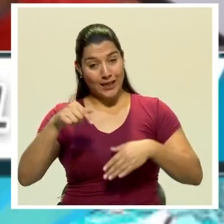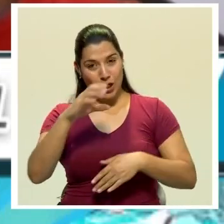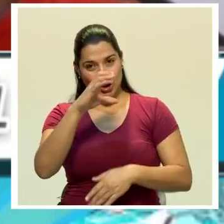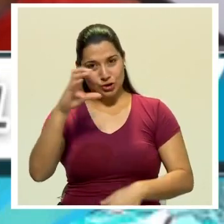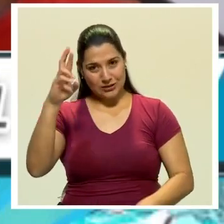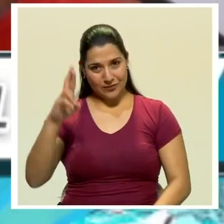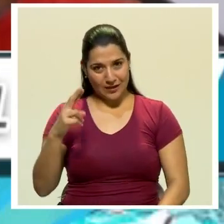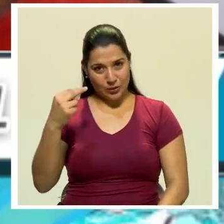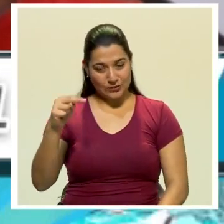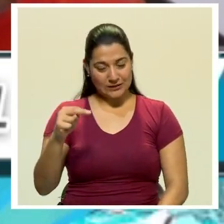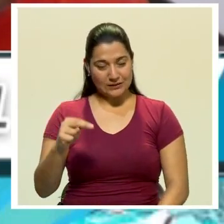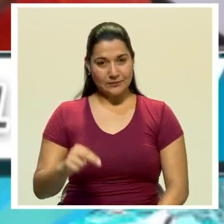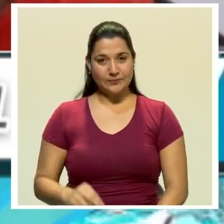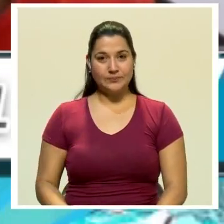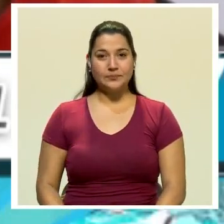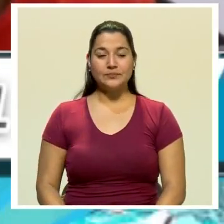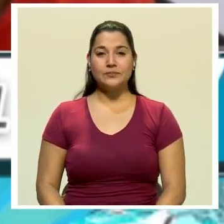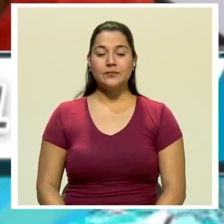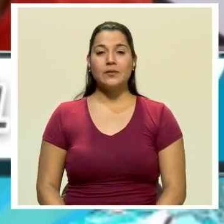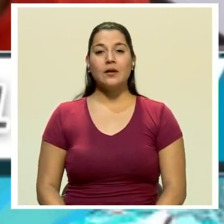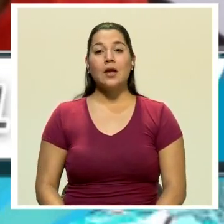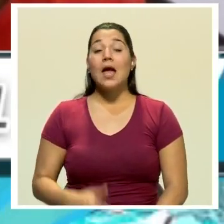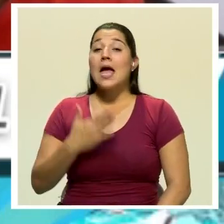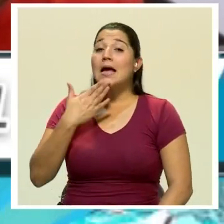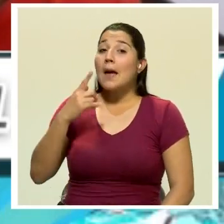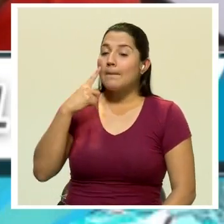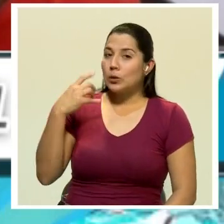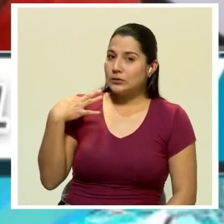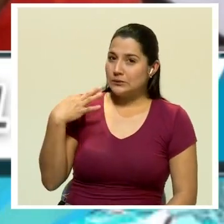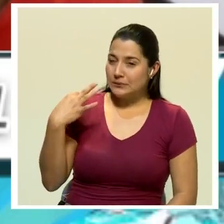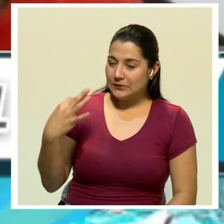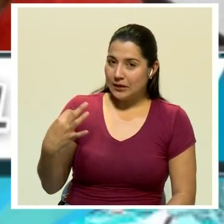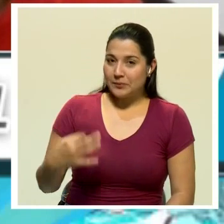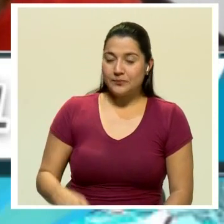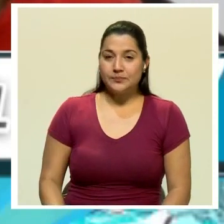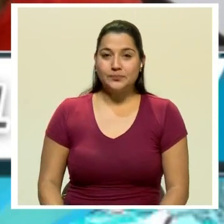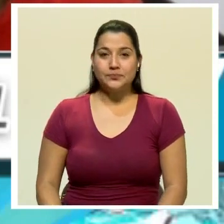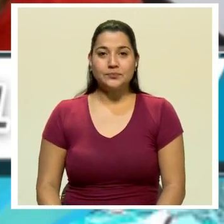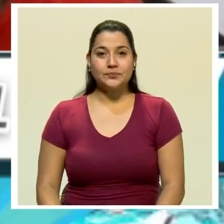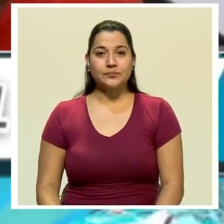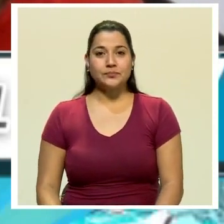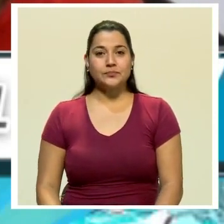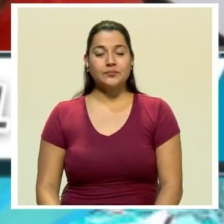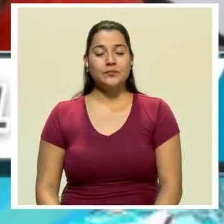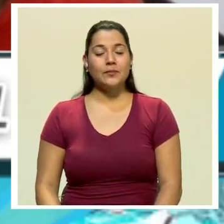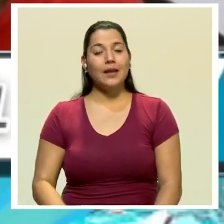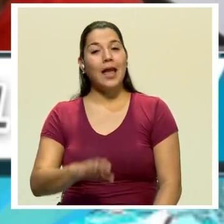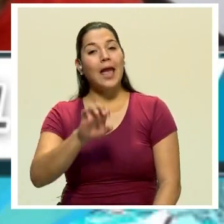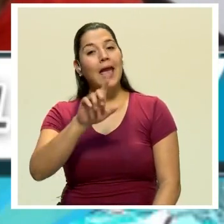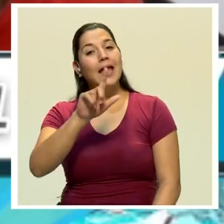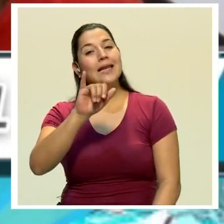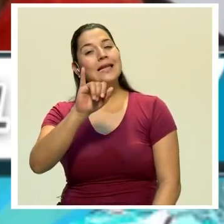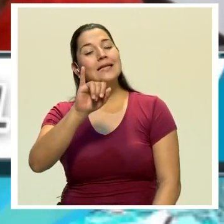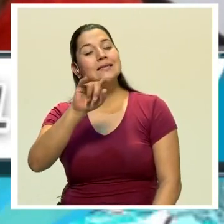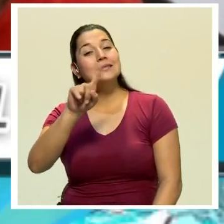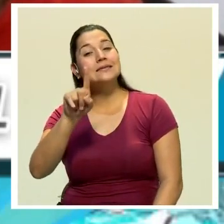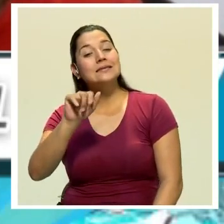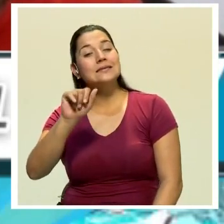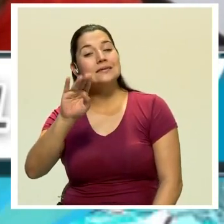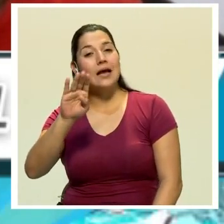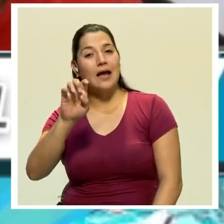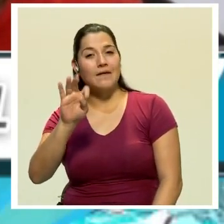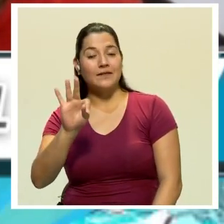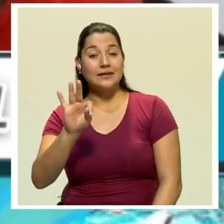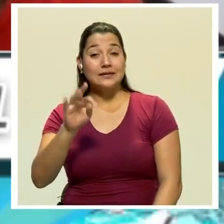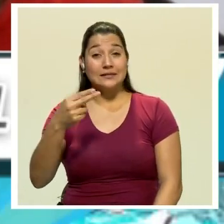Elizabeth. A la orden, gracias por la invitación. Fantástico. Doña Elizabeth, primero vamos por